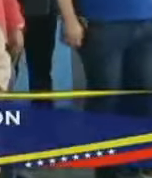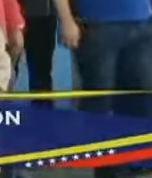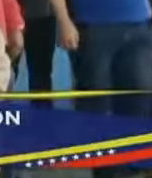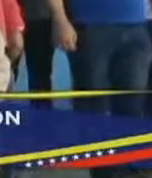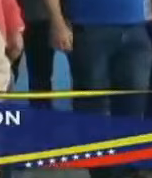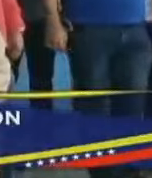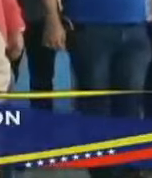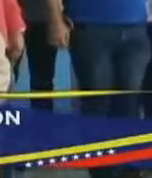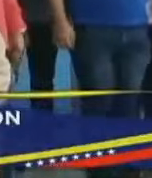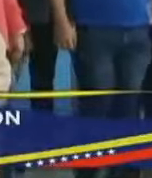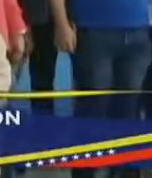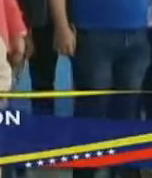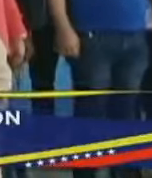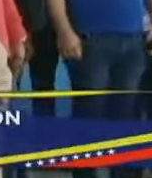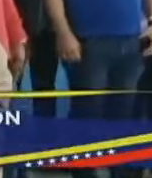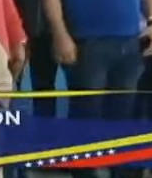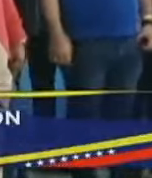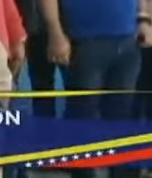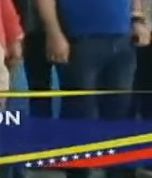Agáchense.